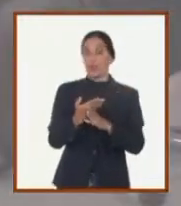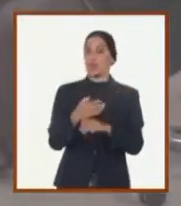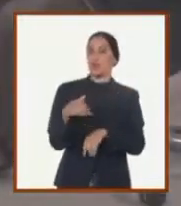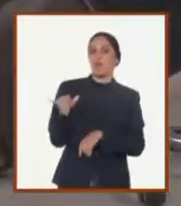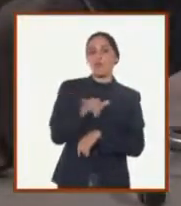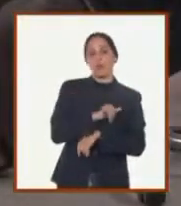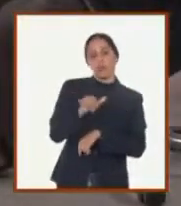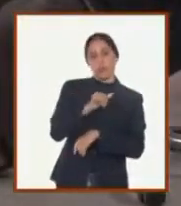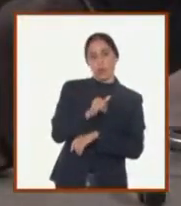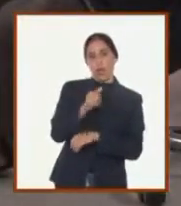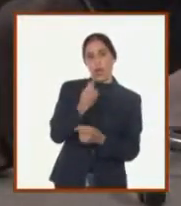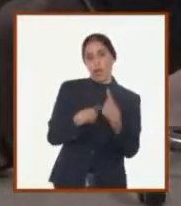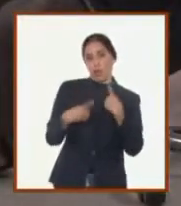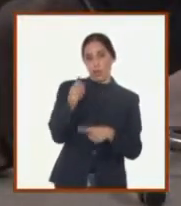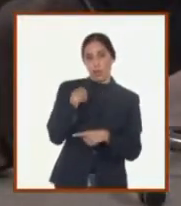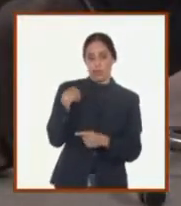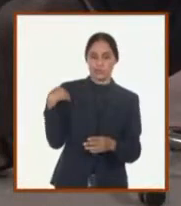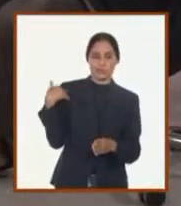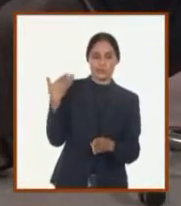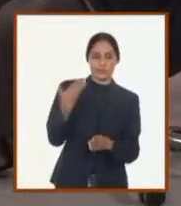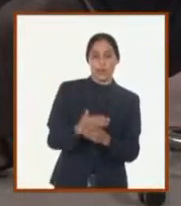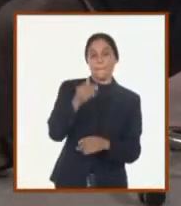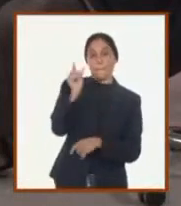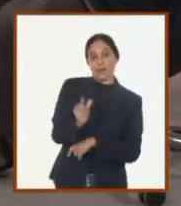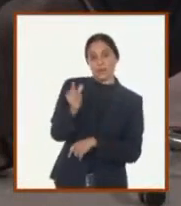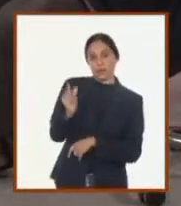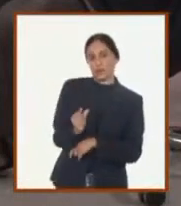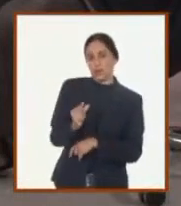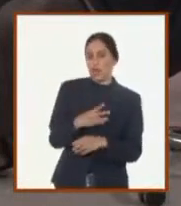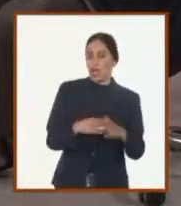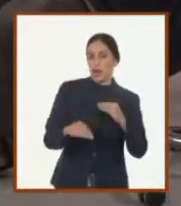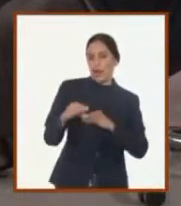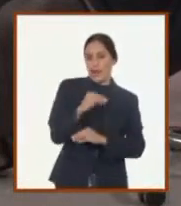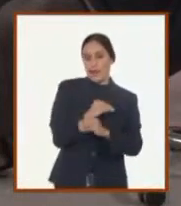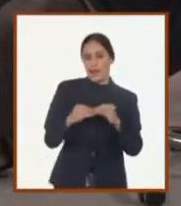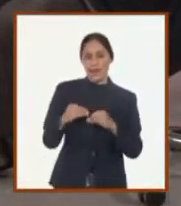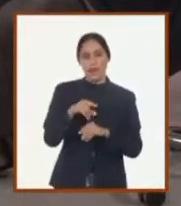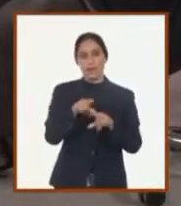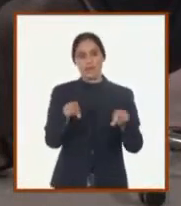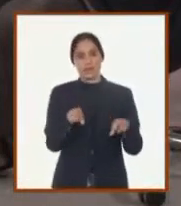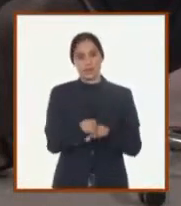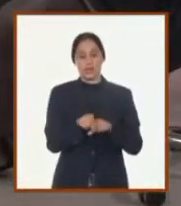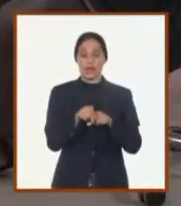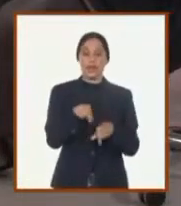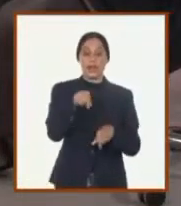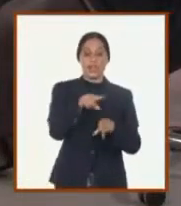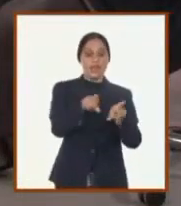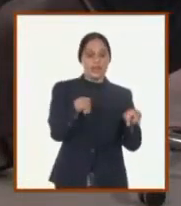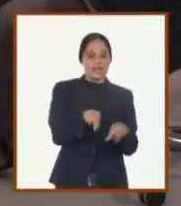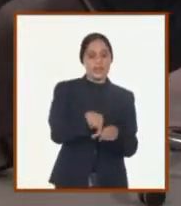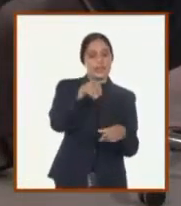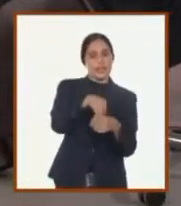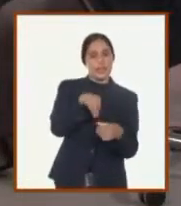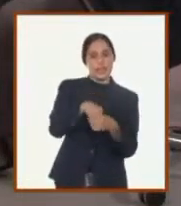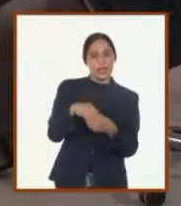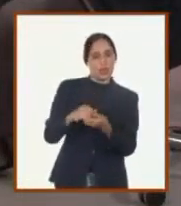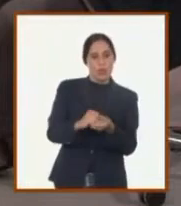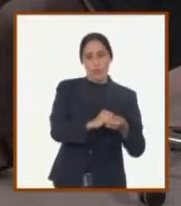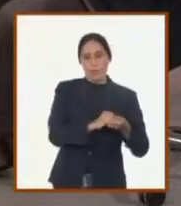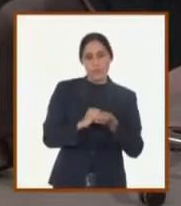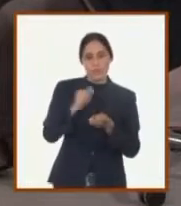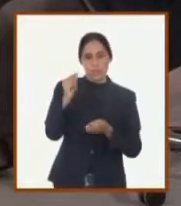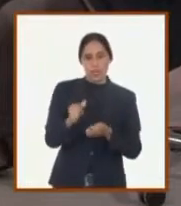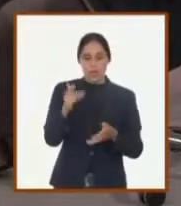vez muchas más personas interactuaron con la oficina Hay que decir que en la oficina Hay compañeros que van a estar un largo